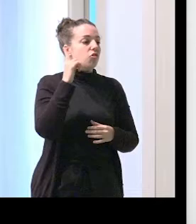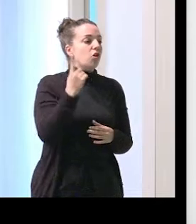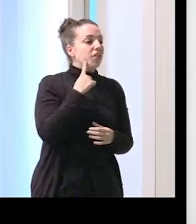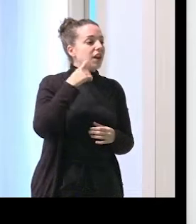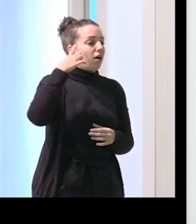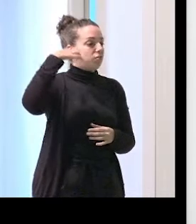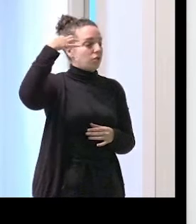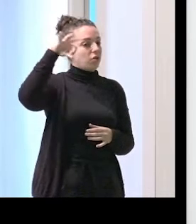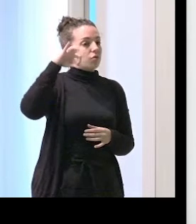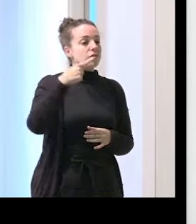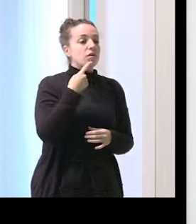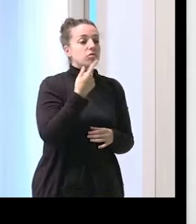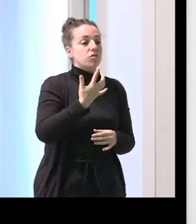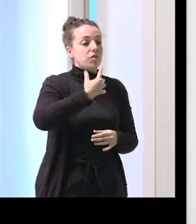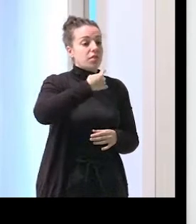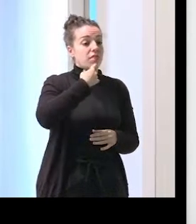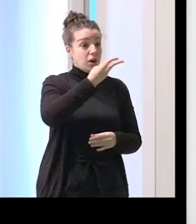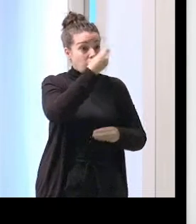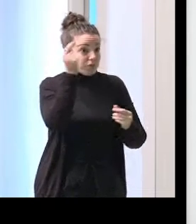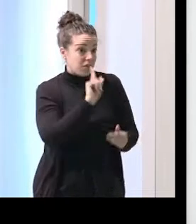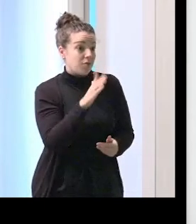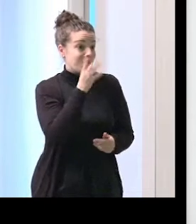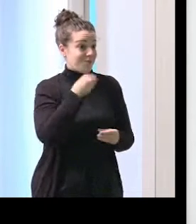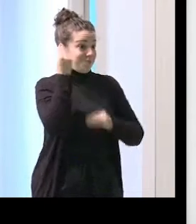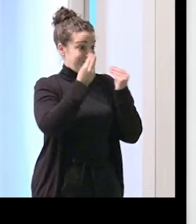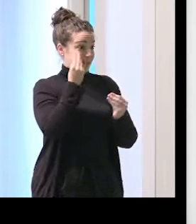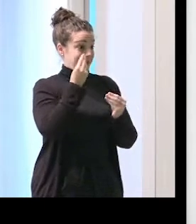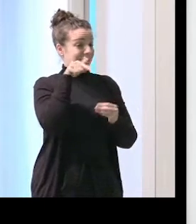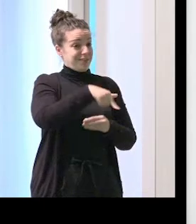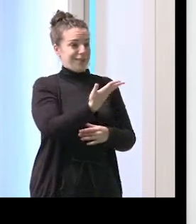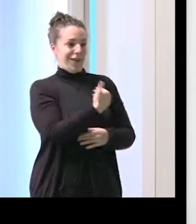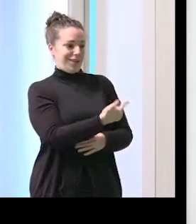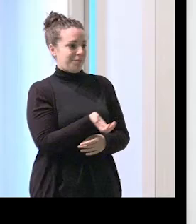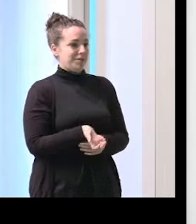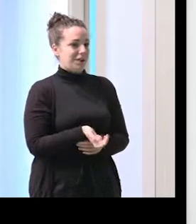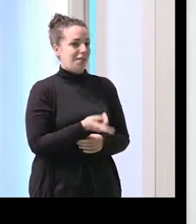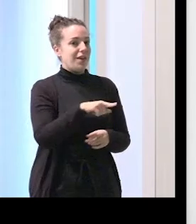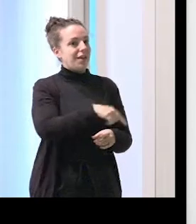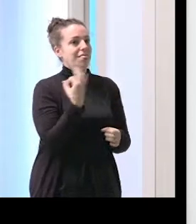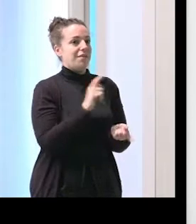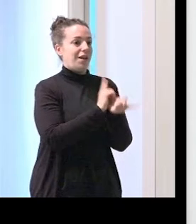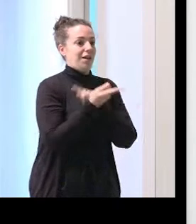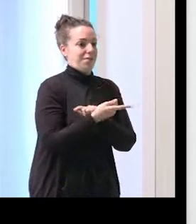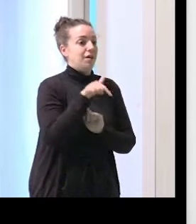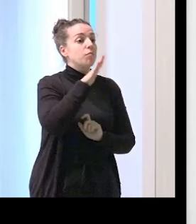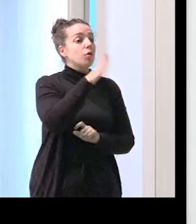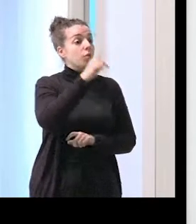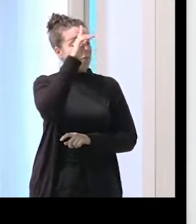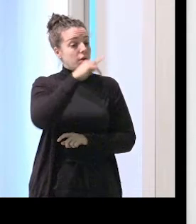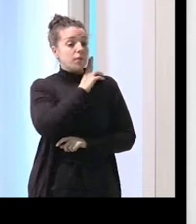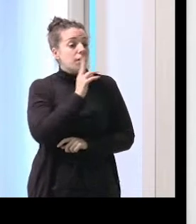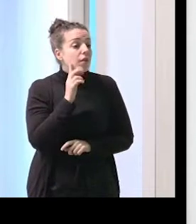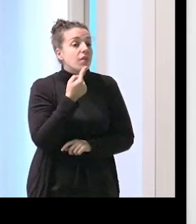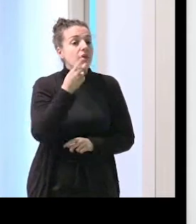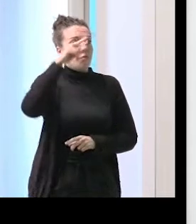diciendo, y quiero recalcar en ello, que no se os olvide que se sigue pensando que esto no pasa nada y hay que cambiarlo, los padres manifiestan